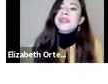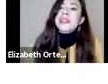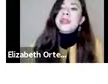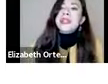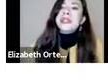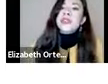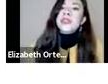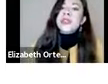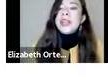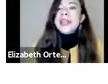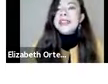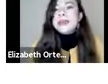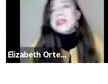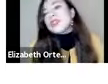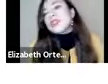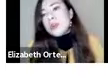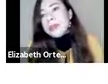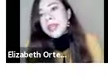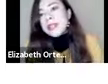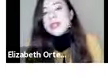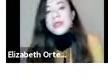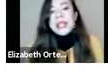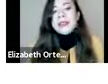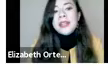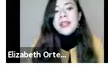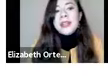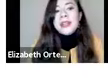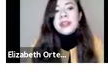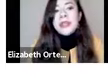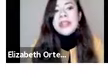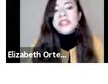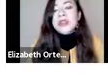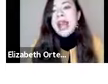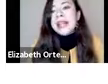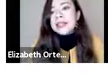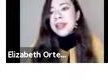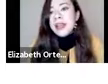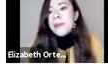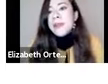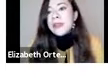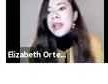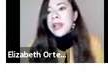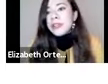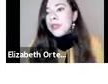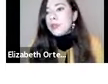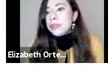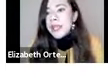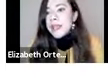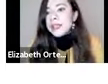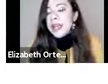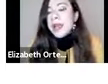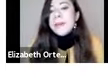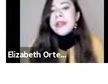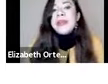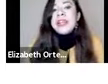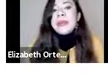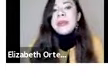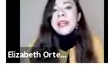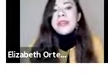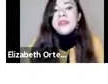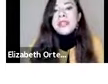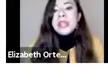podemos intervenir entonces con lentes microscópicas, que es una lente de una adición alta, mayor a 4 dioptrías, pero